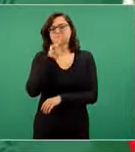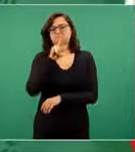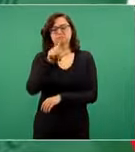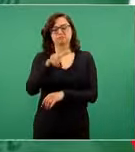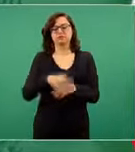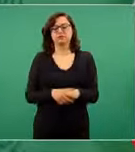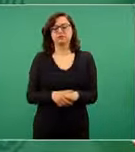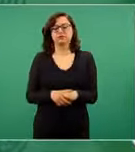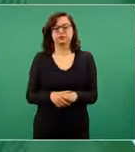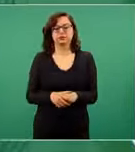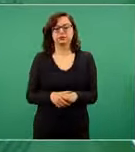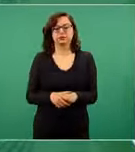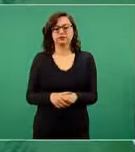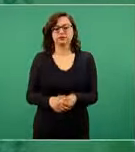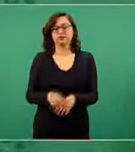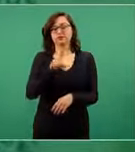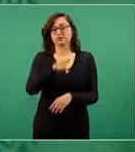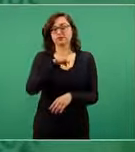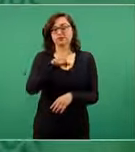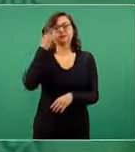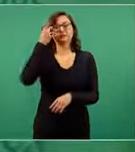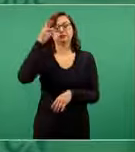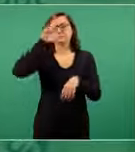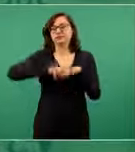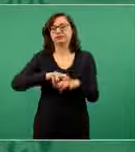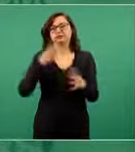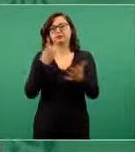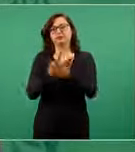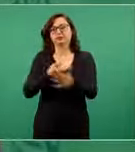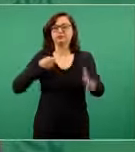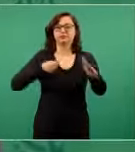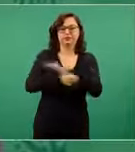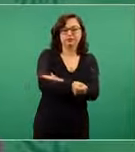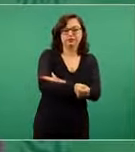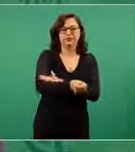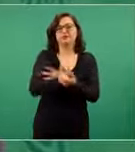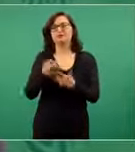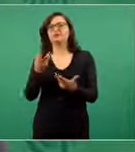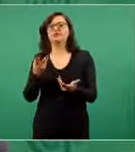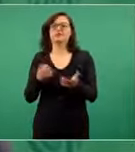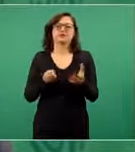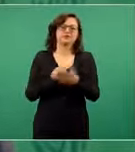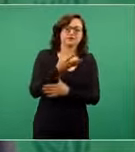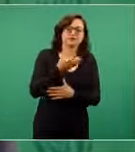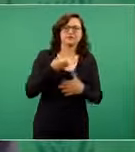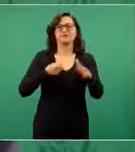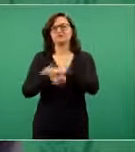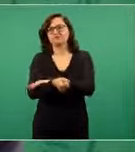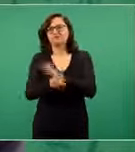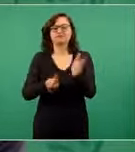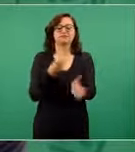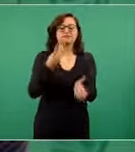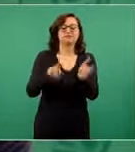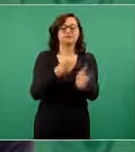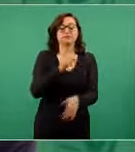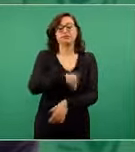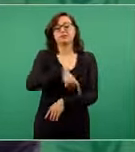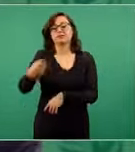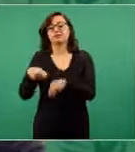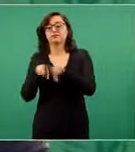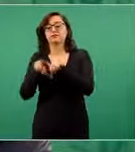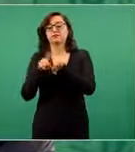Ese entraba y salía de la cárcel. Y los Flores Magón, pues, se tuvieron que ir a hacer periodismo libre a Estados